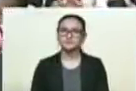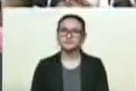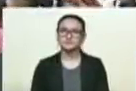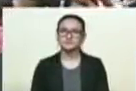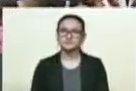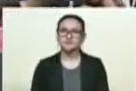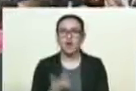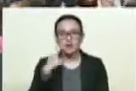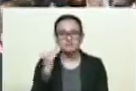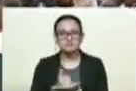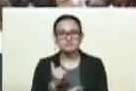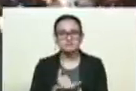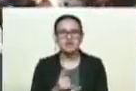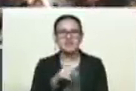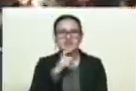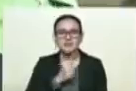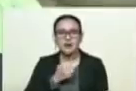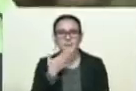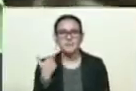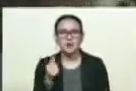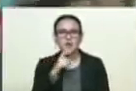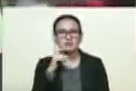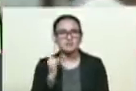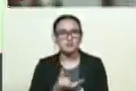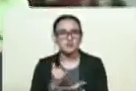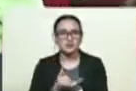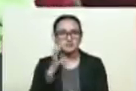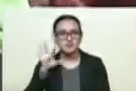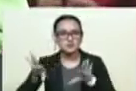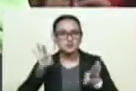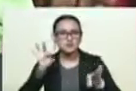Vamos a probar para ver quién baila mejor, pues.